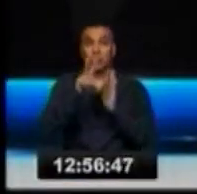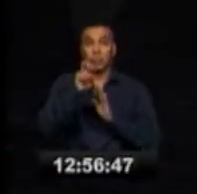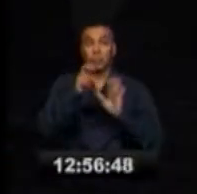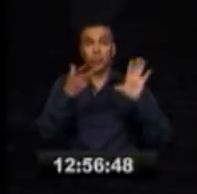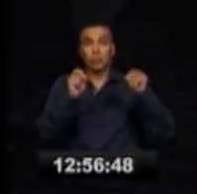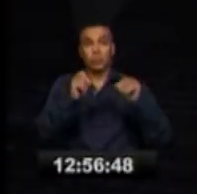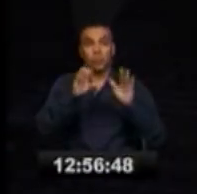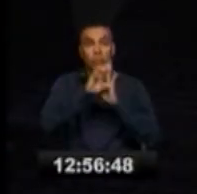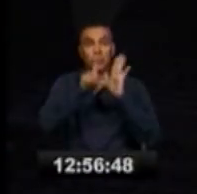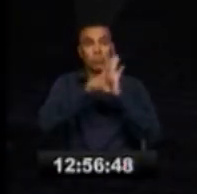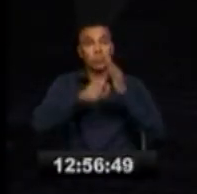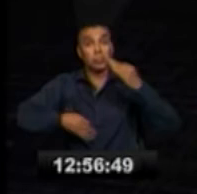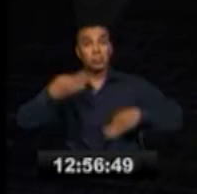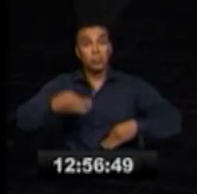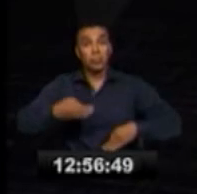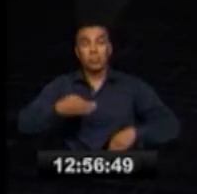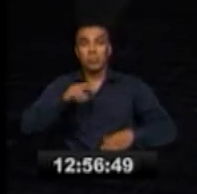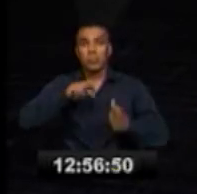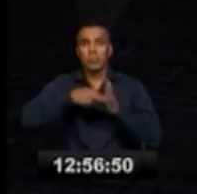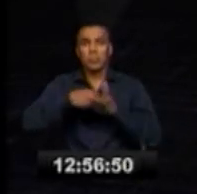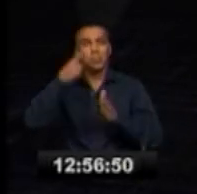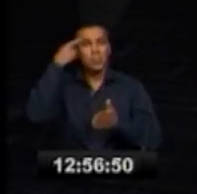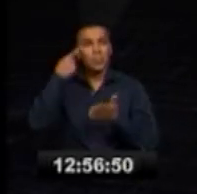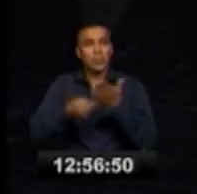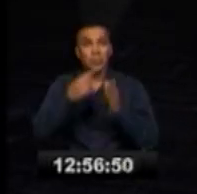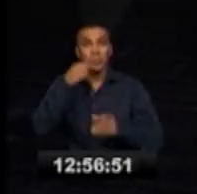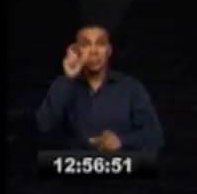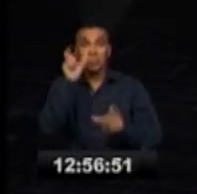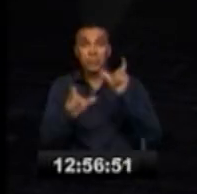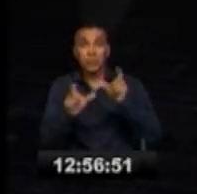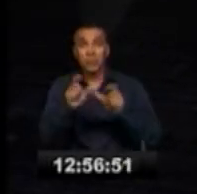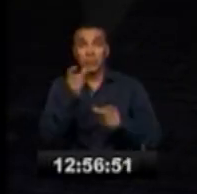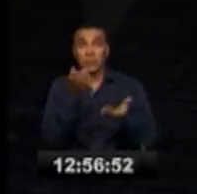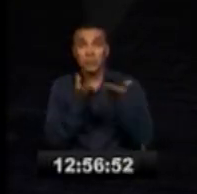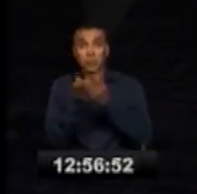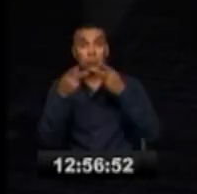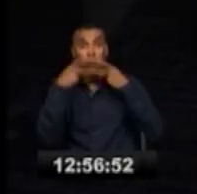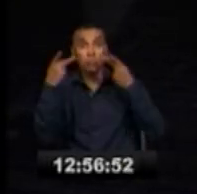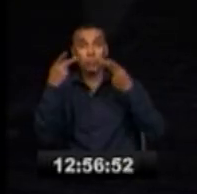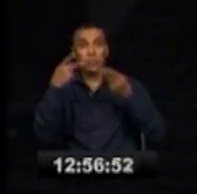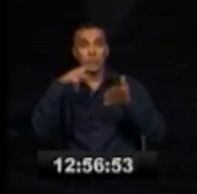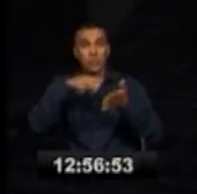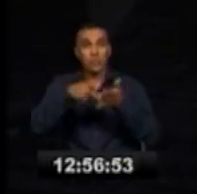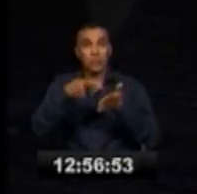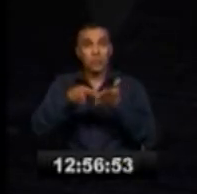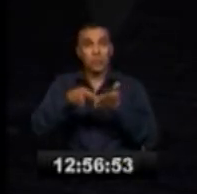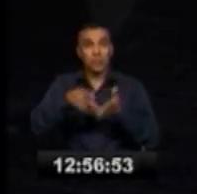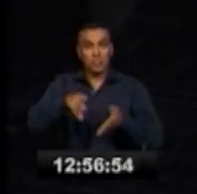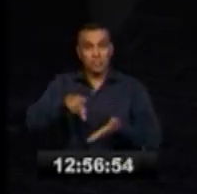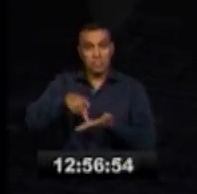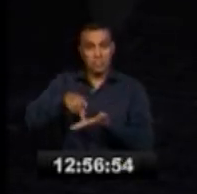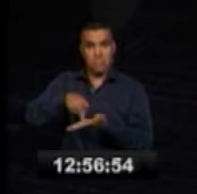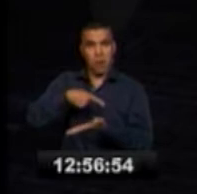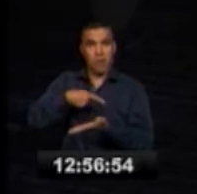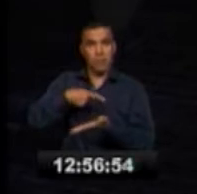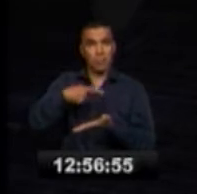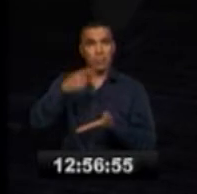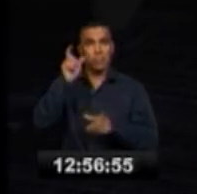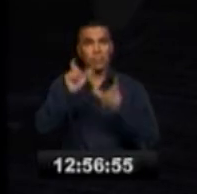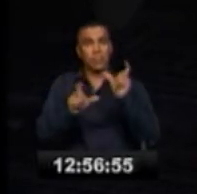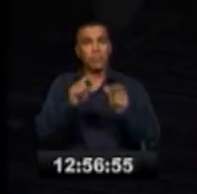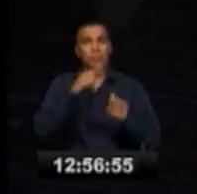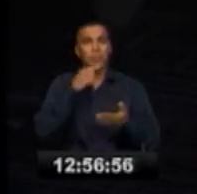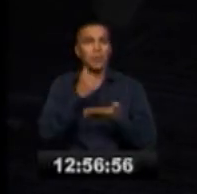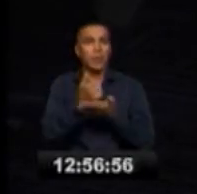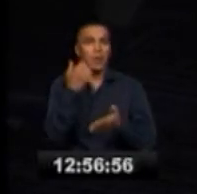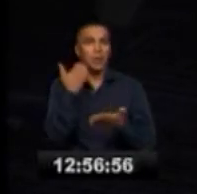Código Orgánico Integral Penal, el cohecho aplica para las o los servidores públicos que reciban o acepten por sí o por interpuesta persona